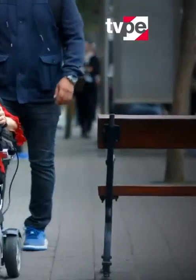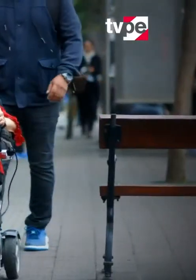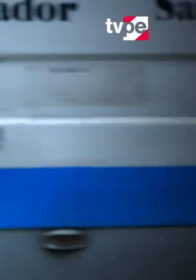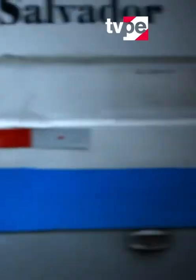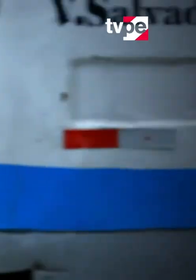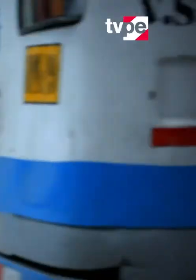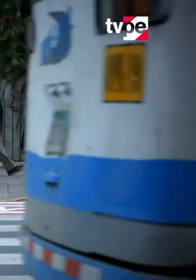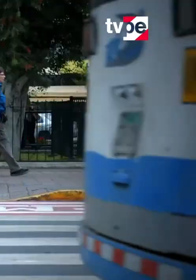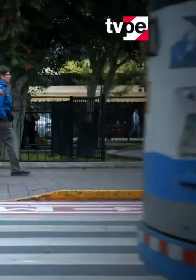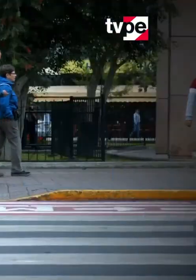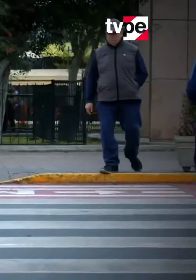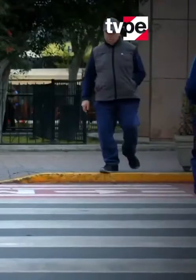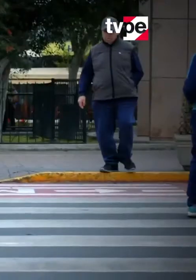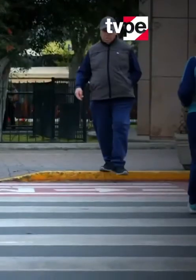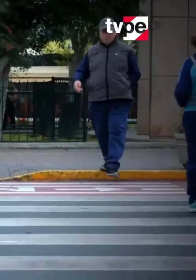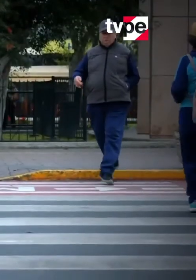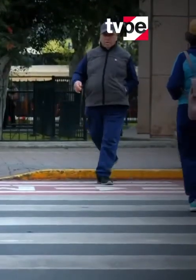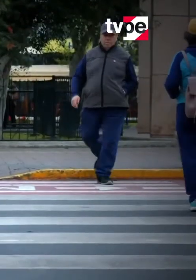¡Gracias!